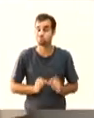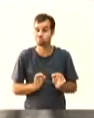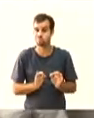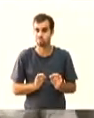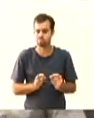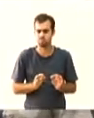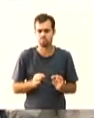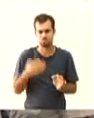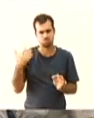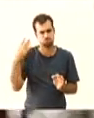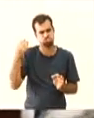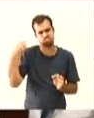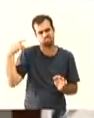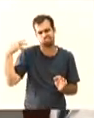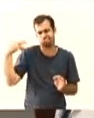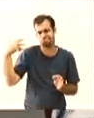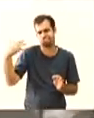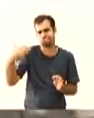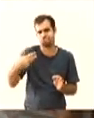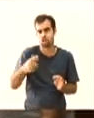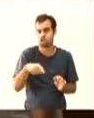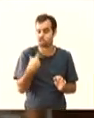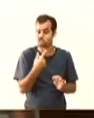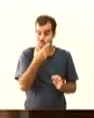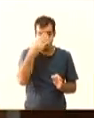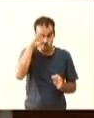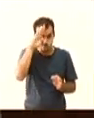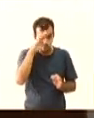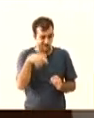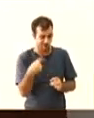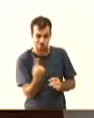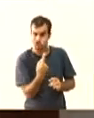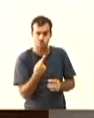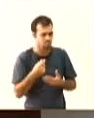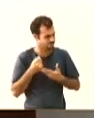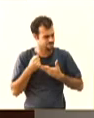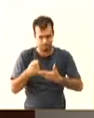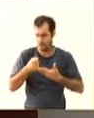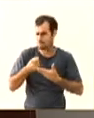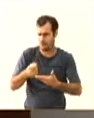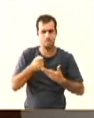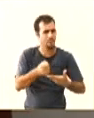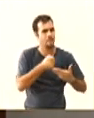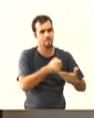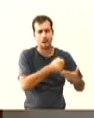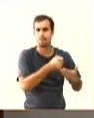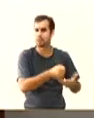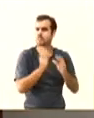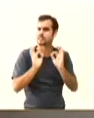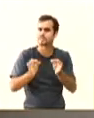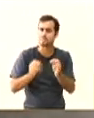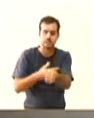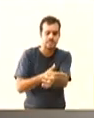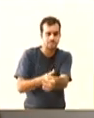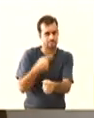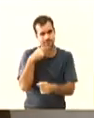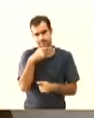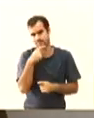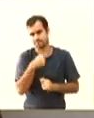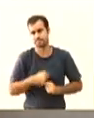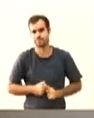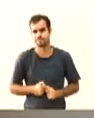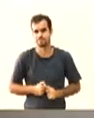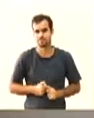en más de una ocasión los cubanos hemos extendido nuestros brazos sin mirar atrás para ayudar a nuestros hermanos con la sangre. Y es que es imposible olvidar,